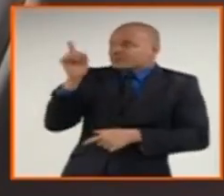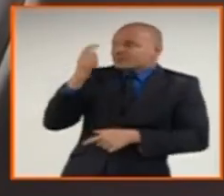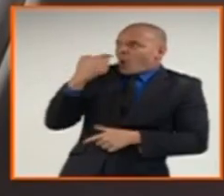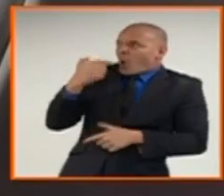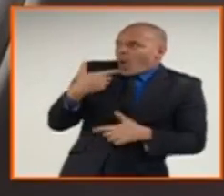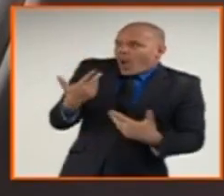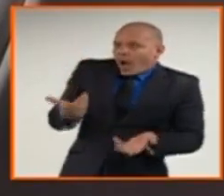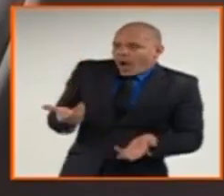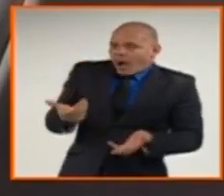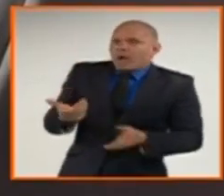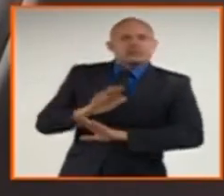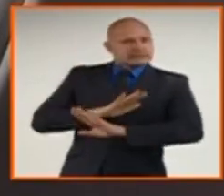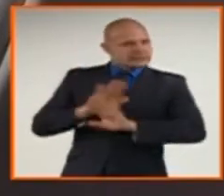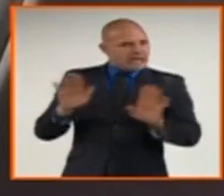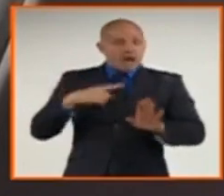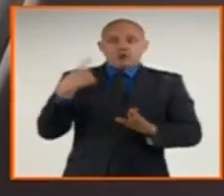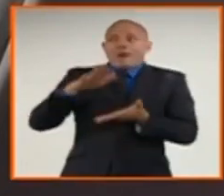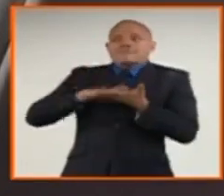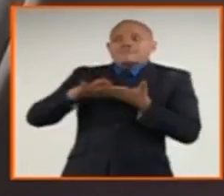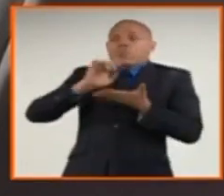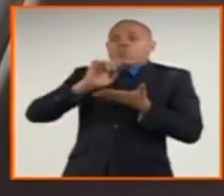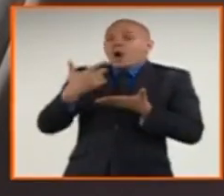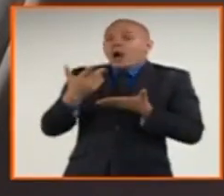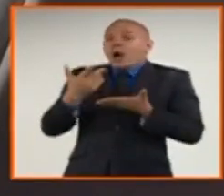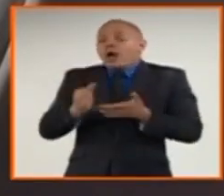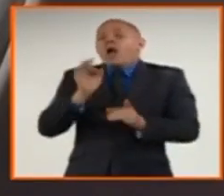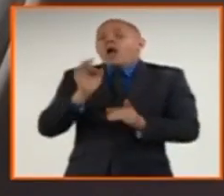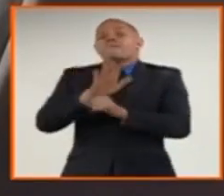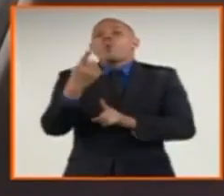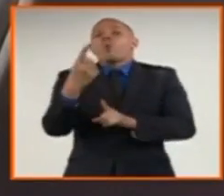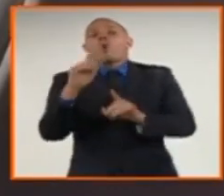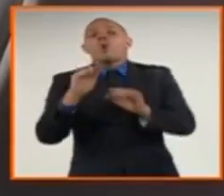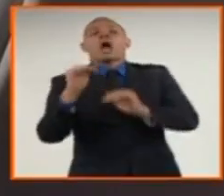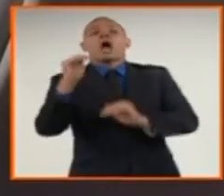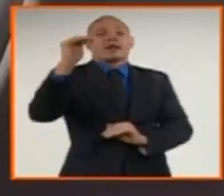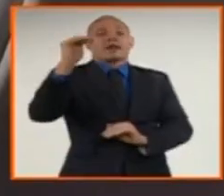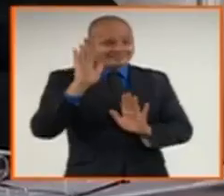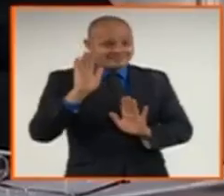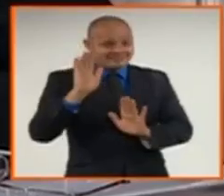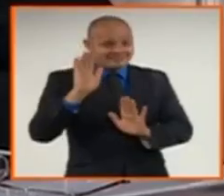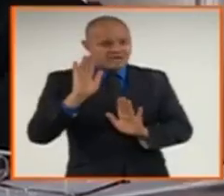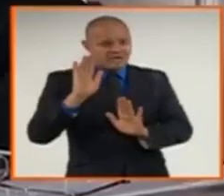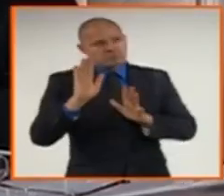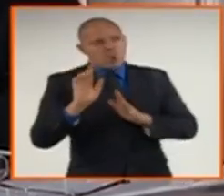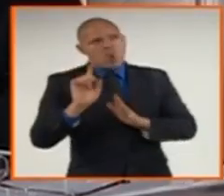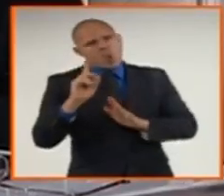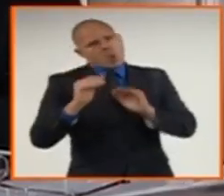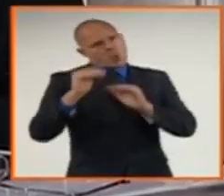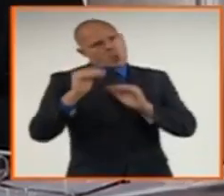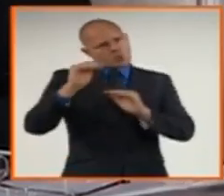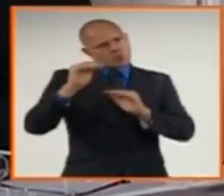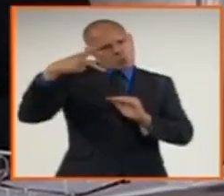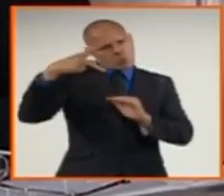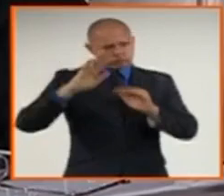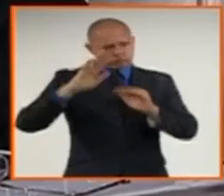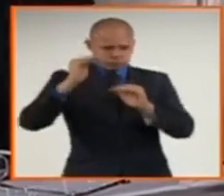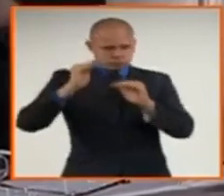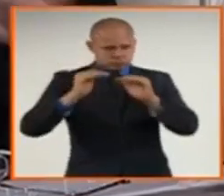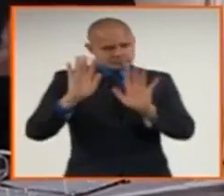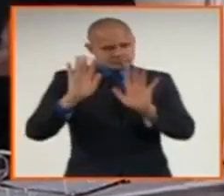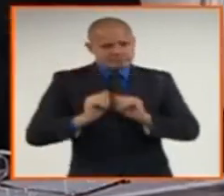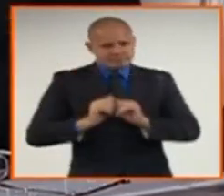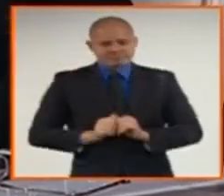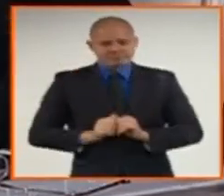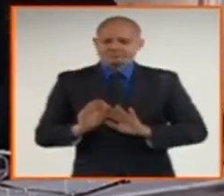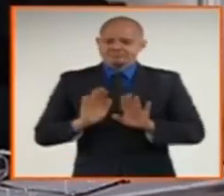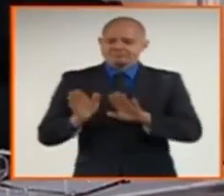menores de 2 años. En mayores de 1 año, sí, a partir de 1 año. Entre 1 y 2 años. Entre 1 y 2 años, sí. Y los otros, bueno, pasan por el desarrollo de ensayos clínicos